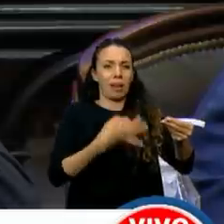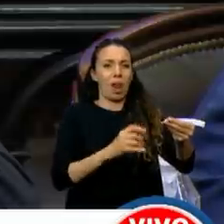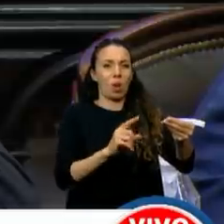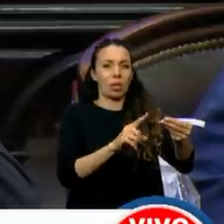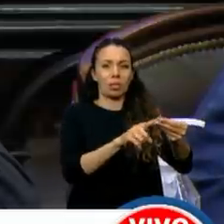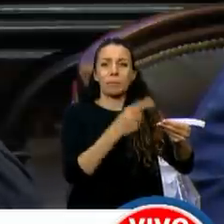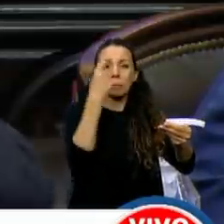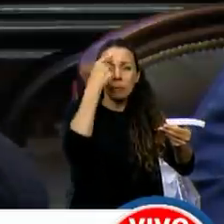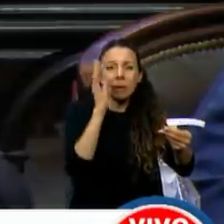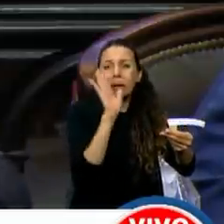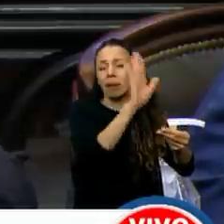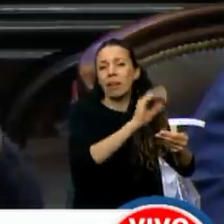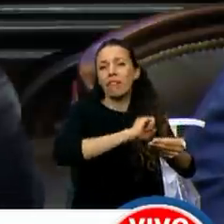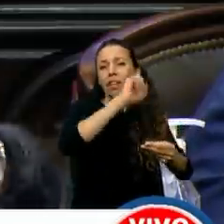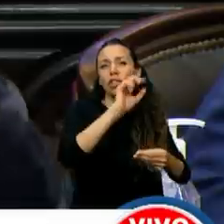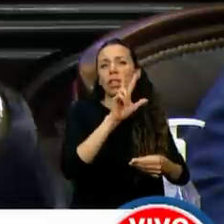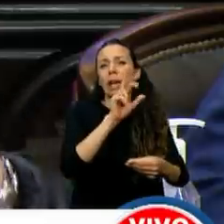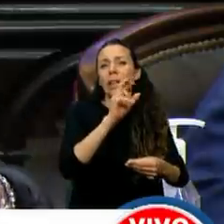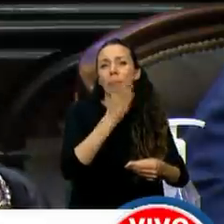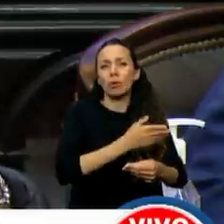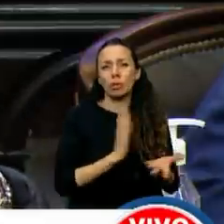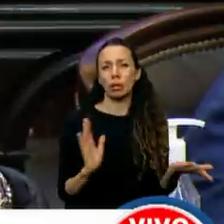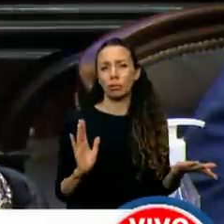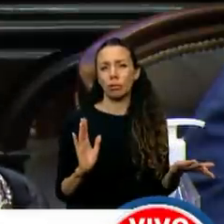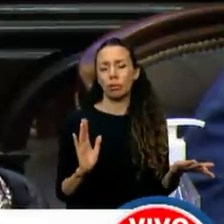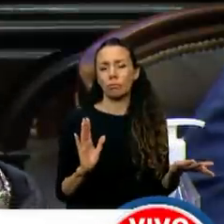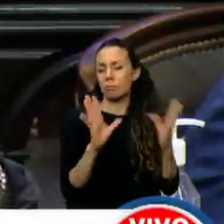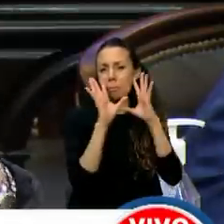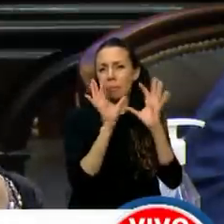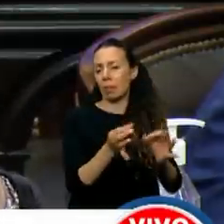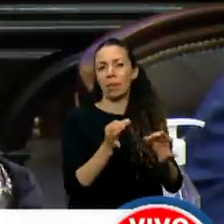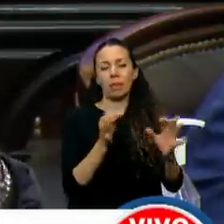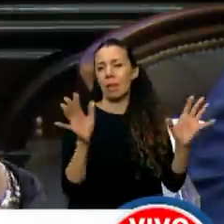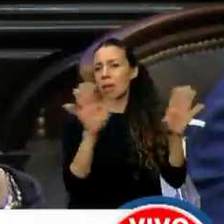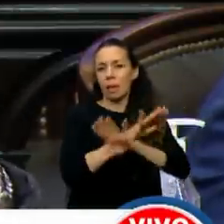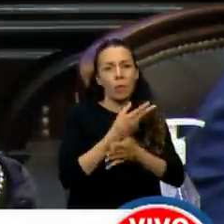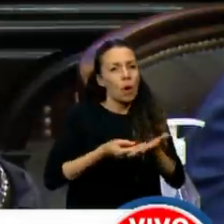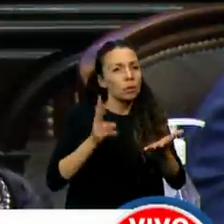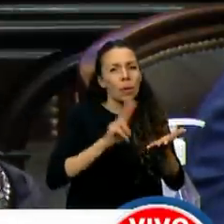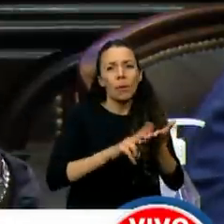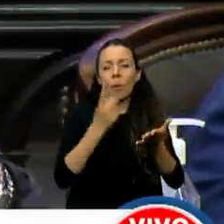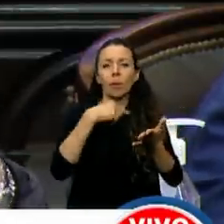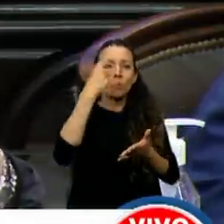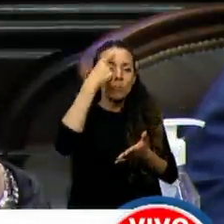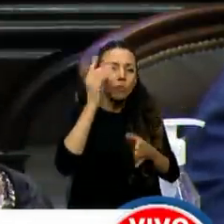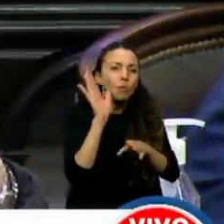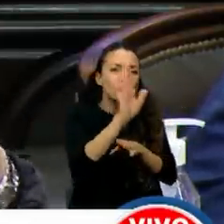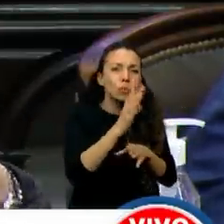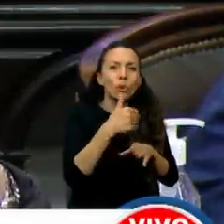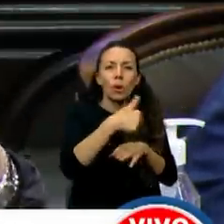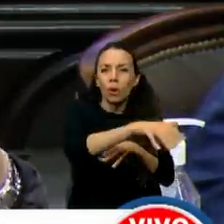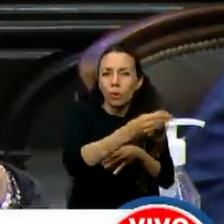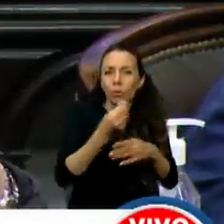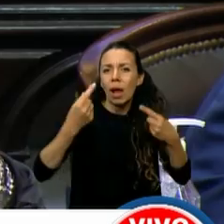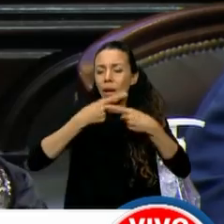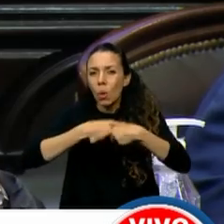30 por ciento claramente se vuelven a equivocar pronosticando previendo los recursos que van a utilizar para